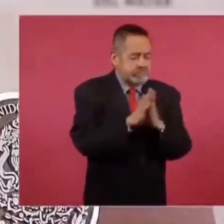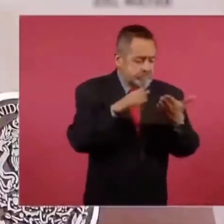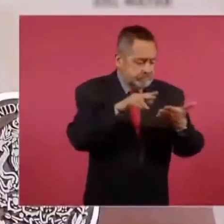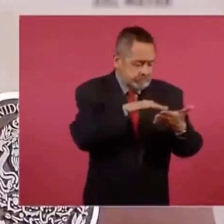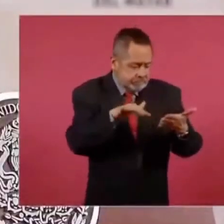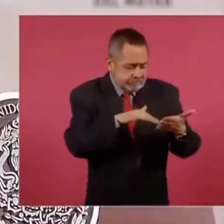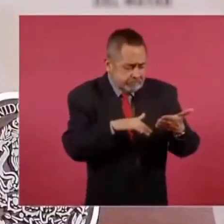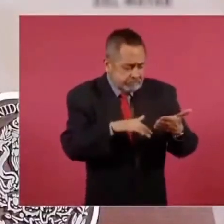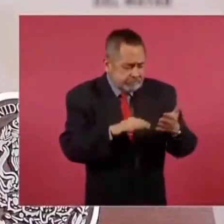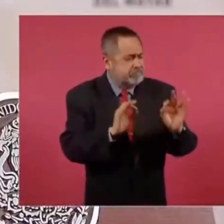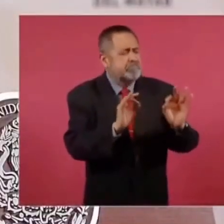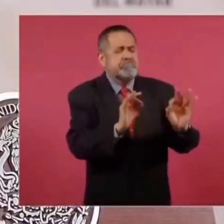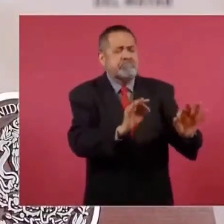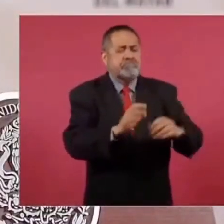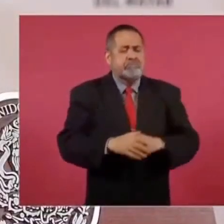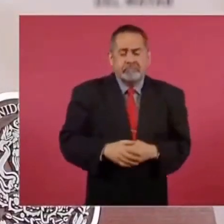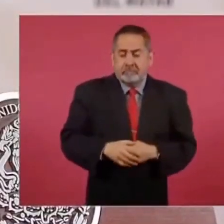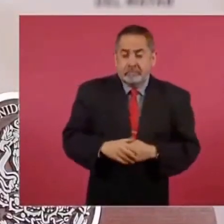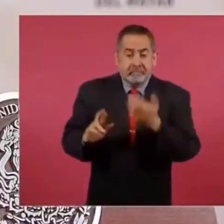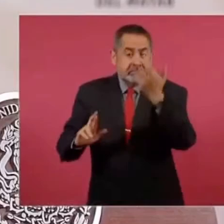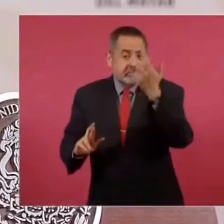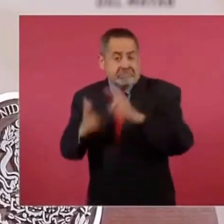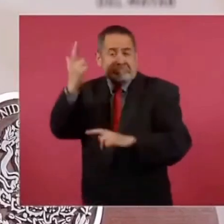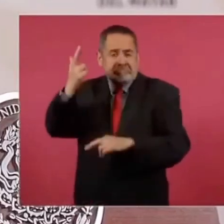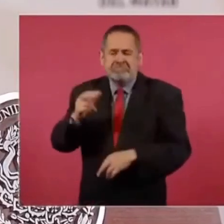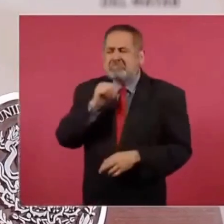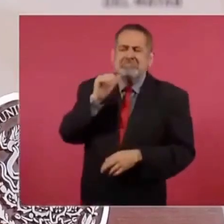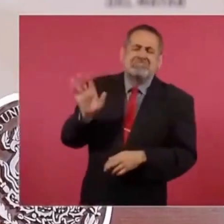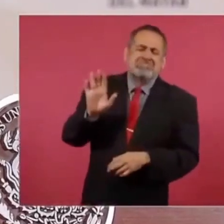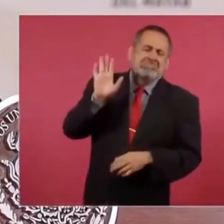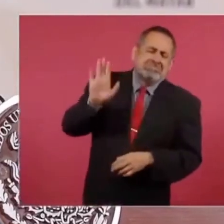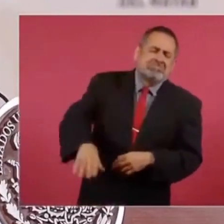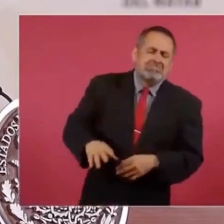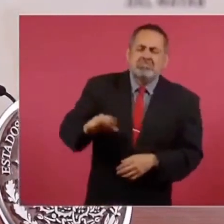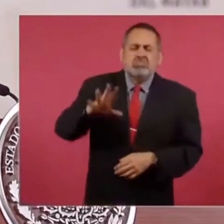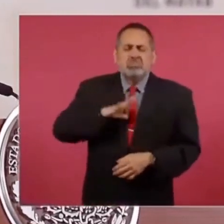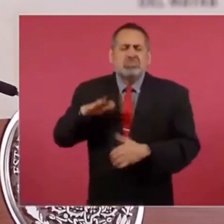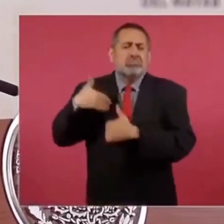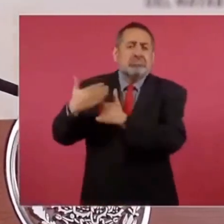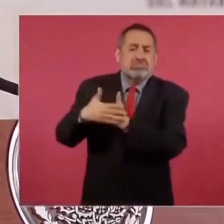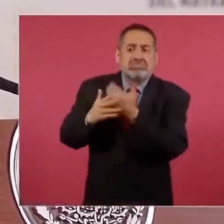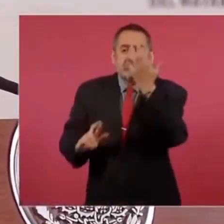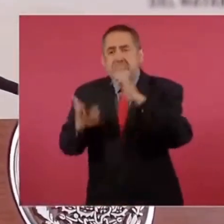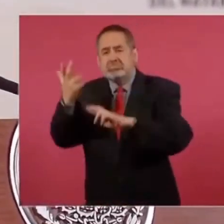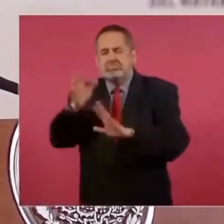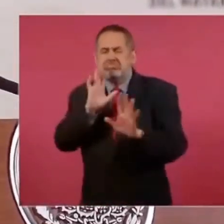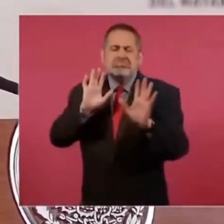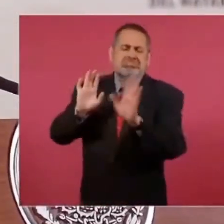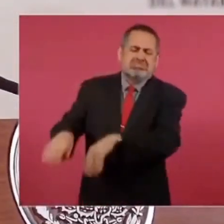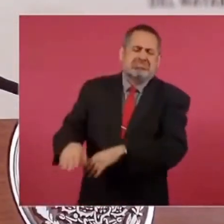una revolución general está fuera de toda posibilidad.